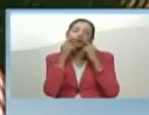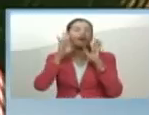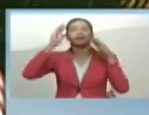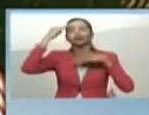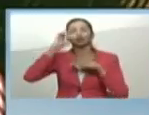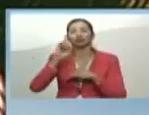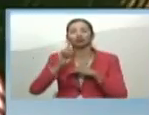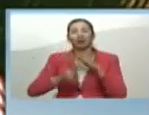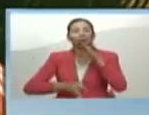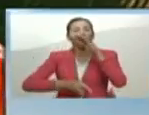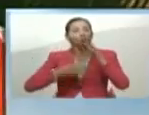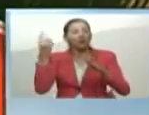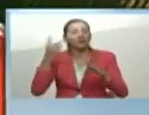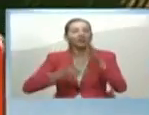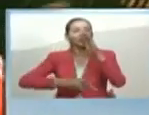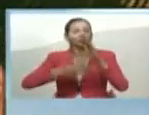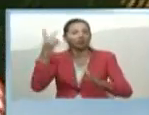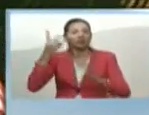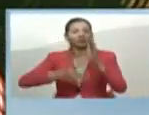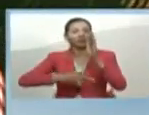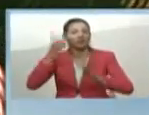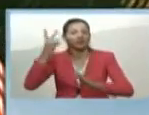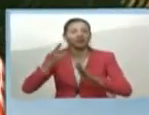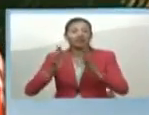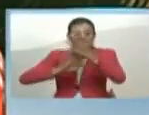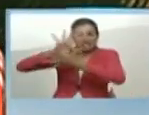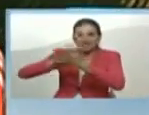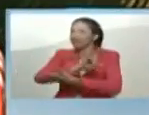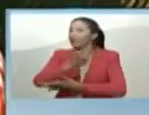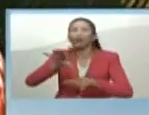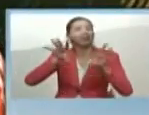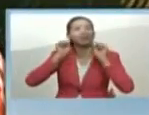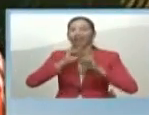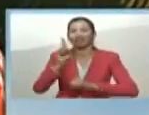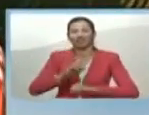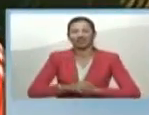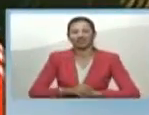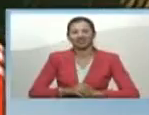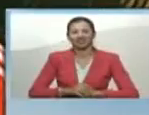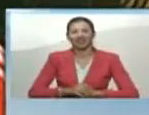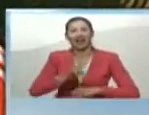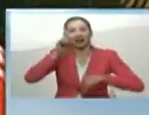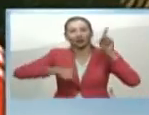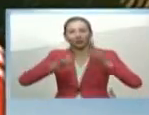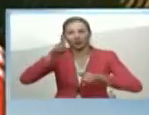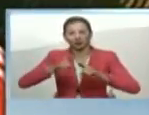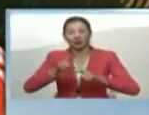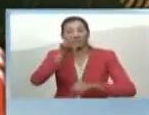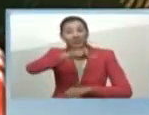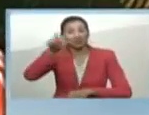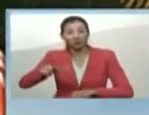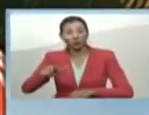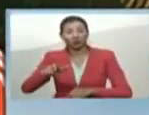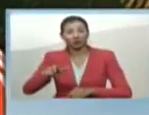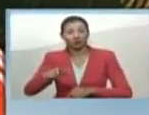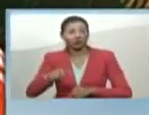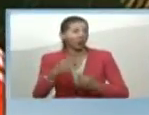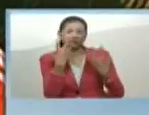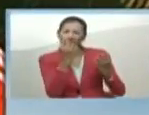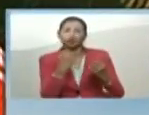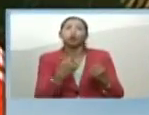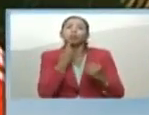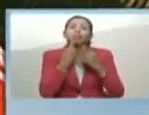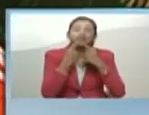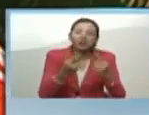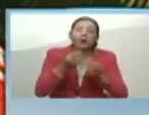escucha la segunda ni cons seña lo escucha pero ahorita hay mucha gente que con la bofetada del 6